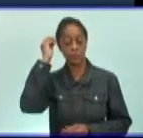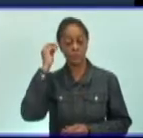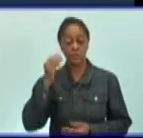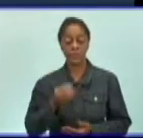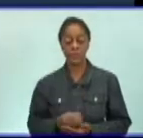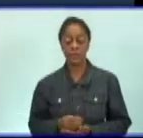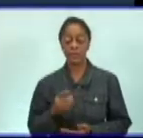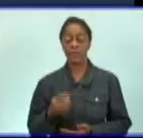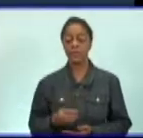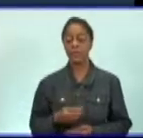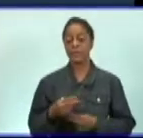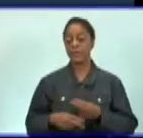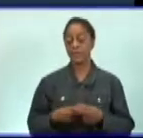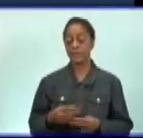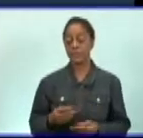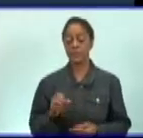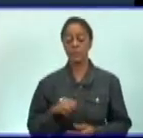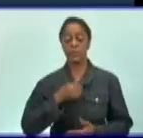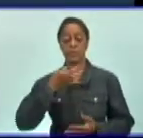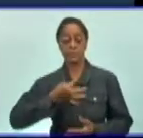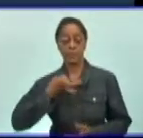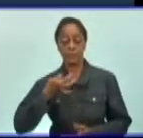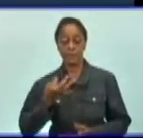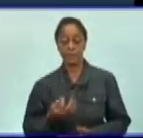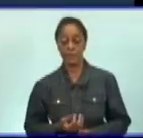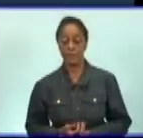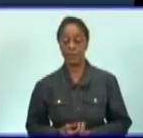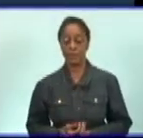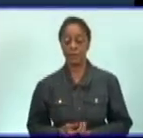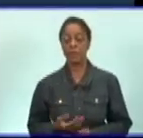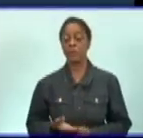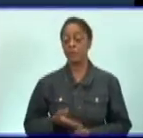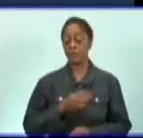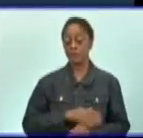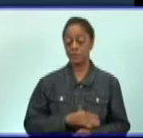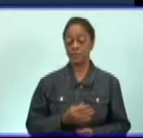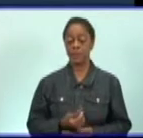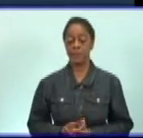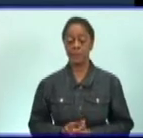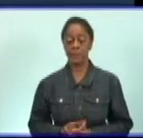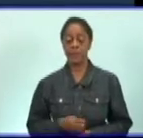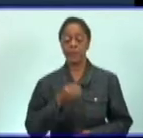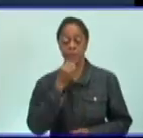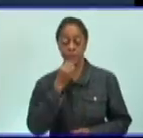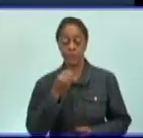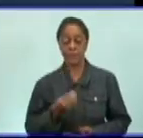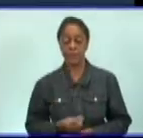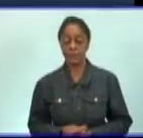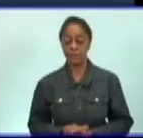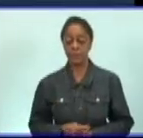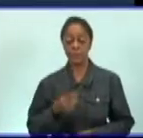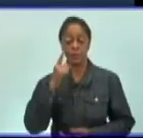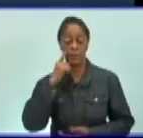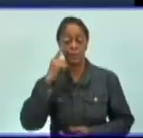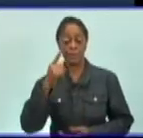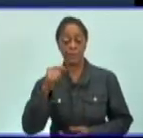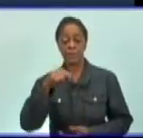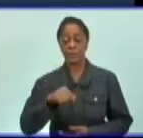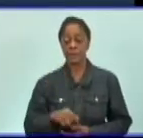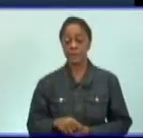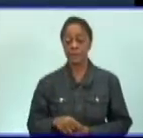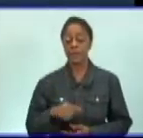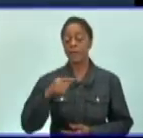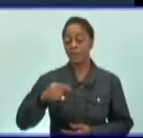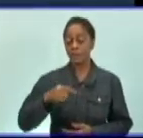y procediendo como habíamos explicado la vez anterior, pues entonces vemos que aquí también en los